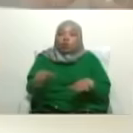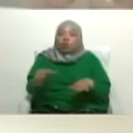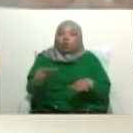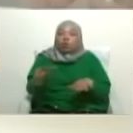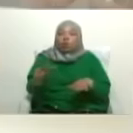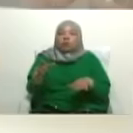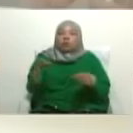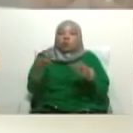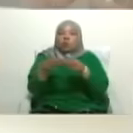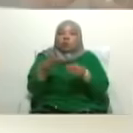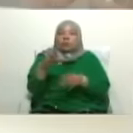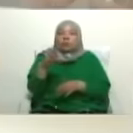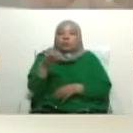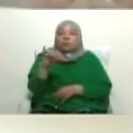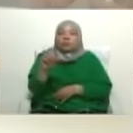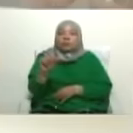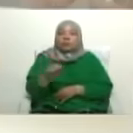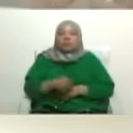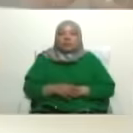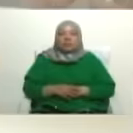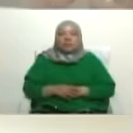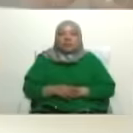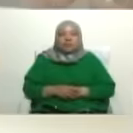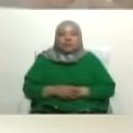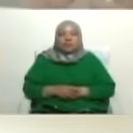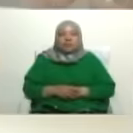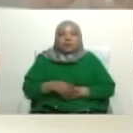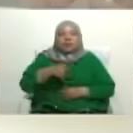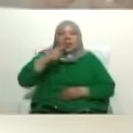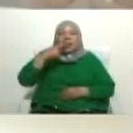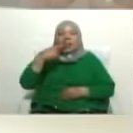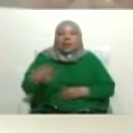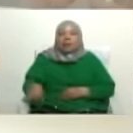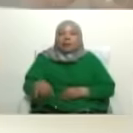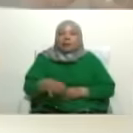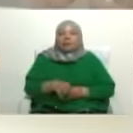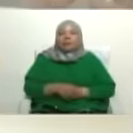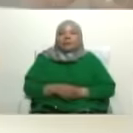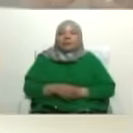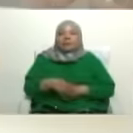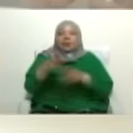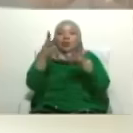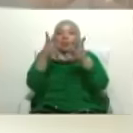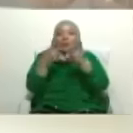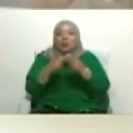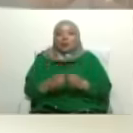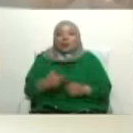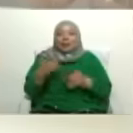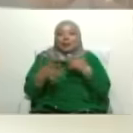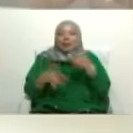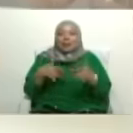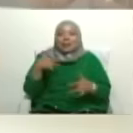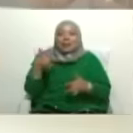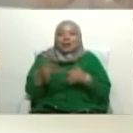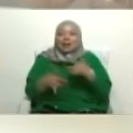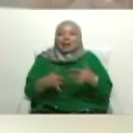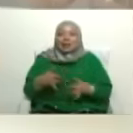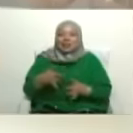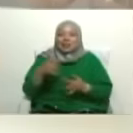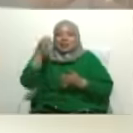de la CIA en los Estados Unidos de América, que ha planificado numerosos actos de sabotaje, de